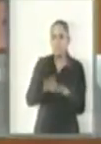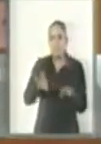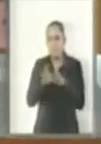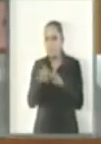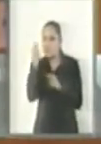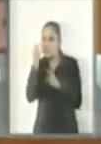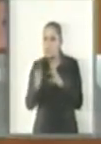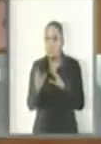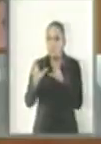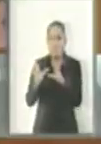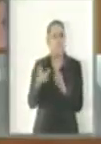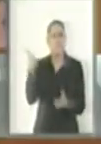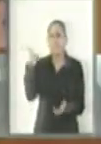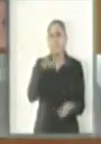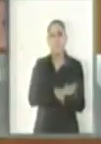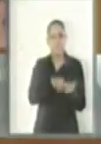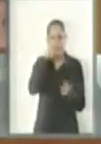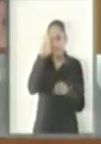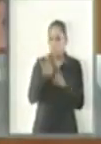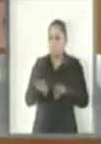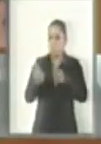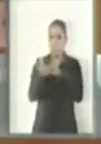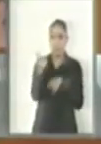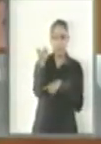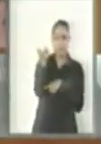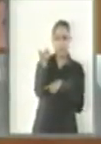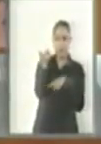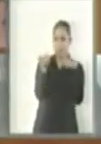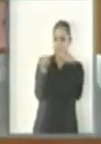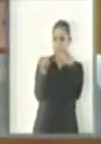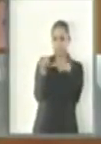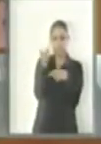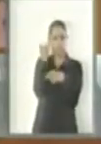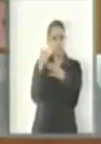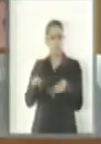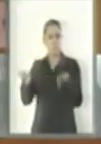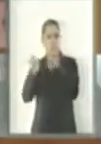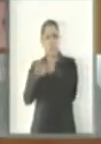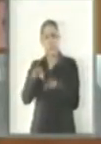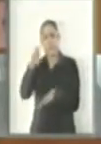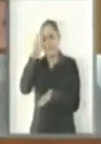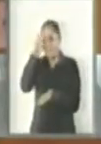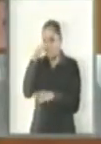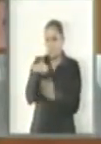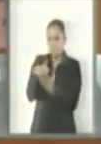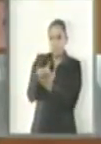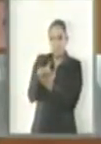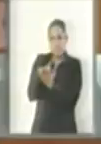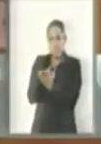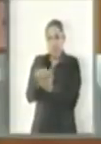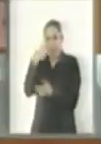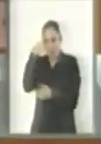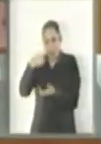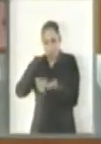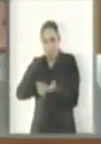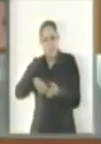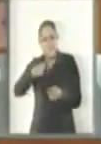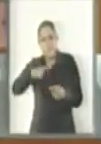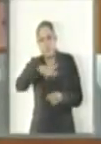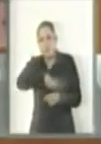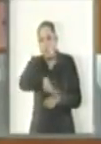y priorizaron el factor económico y de ahorro frente al factor humano y de seguridad